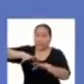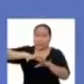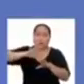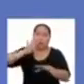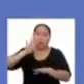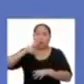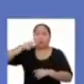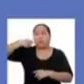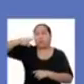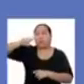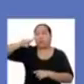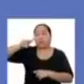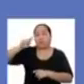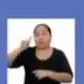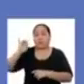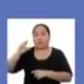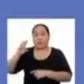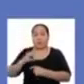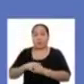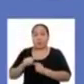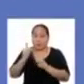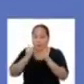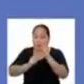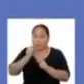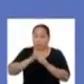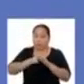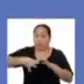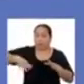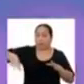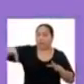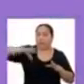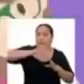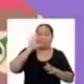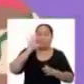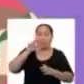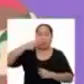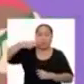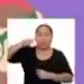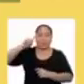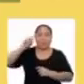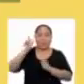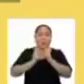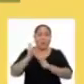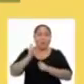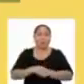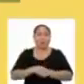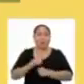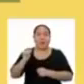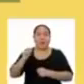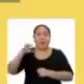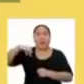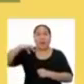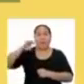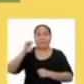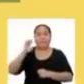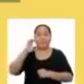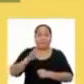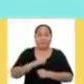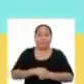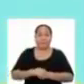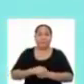de kilómetros cuadrados y su población aproximada es de 5 millones de habitantes. El APEC fue establecido